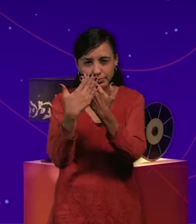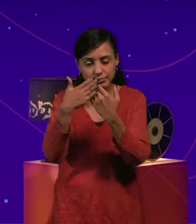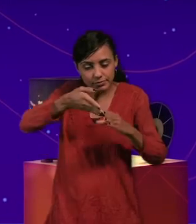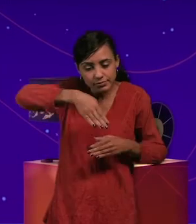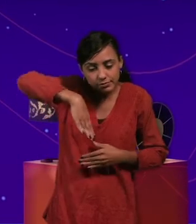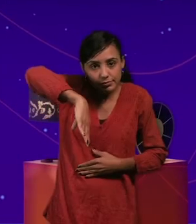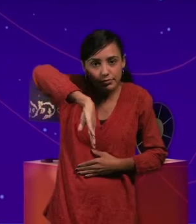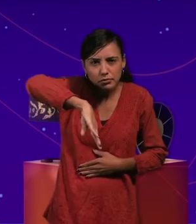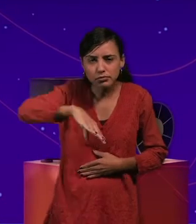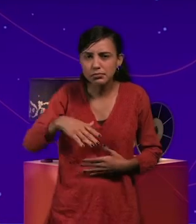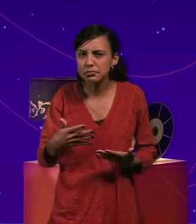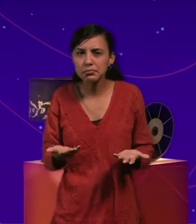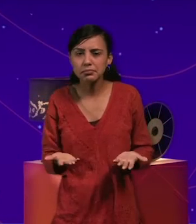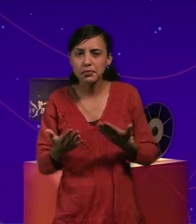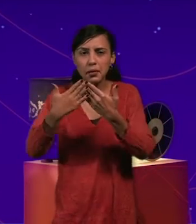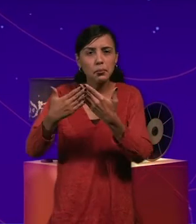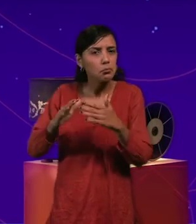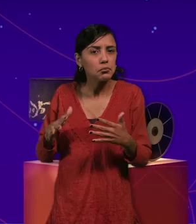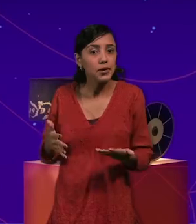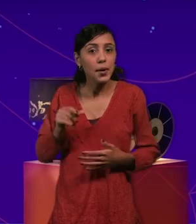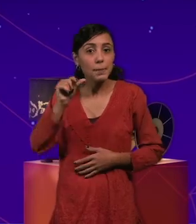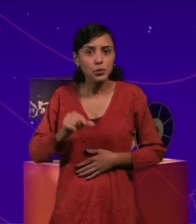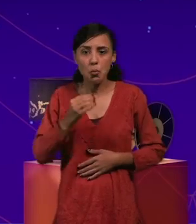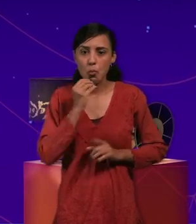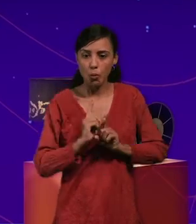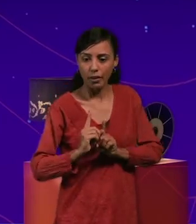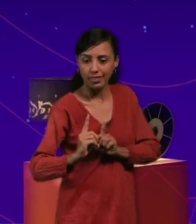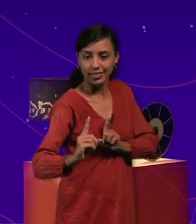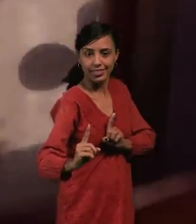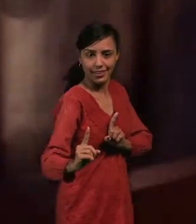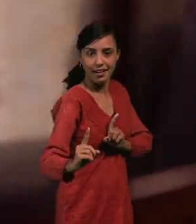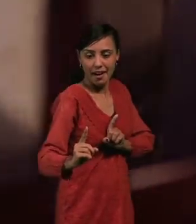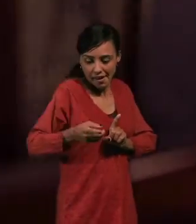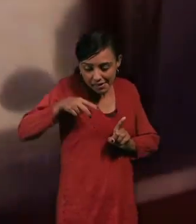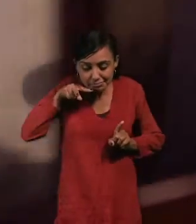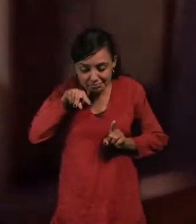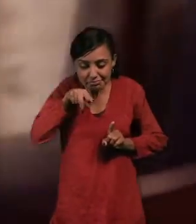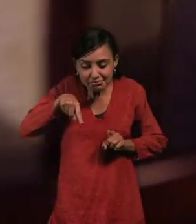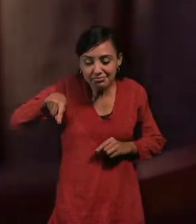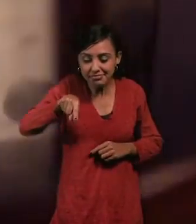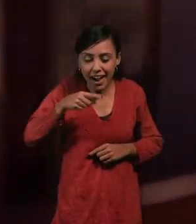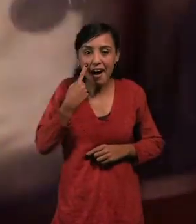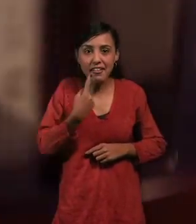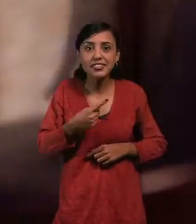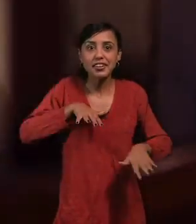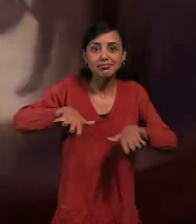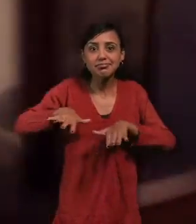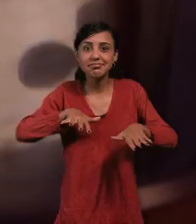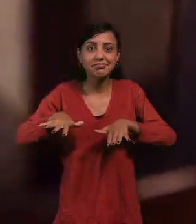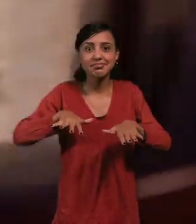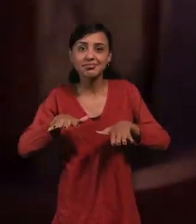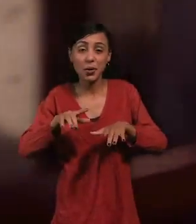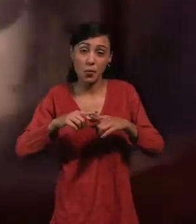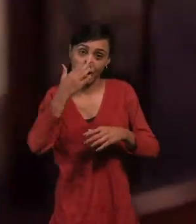que permitía que las personas se pudieran distanciar del disco y pudieran ver reflejado en ese sistema